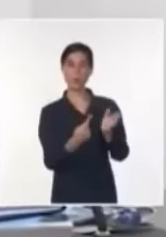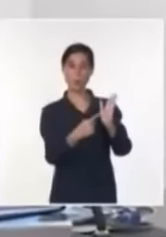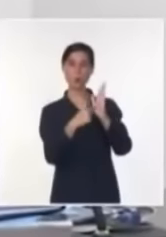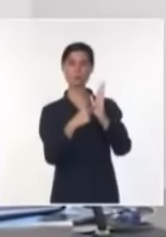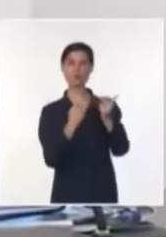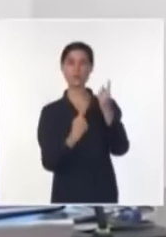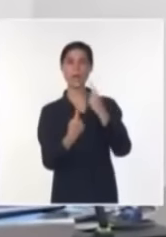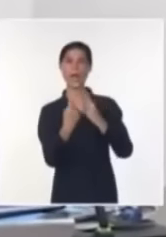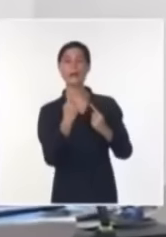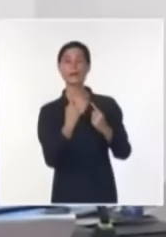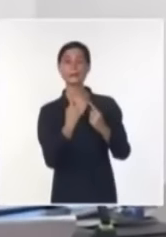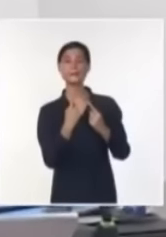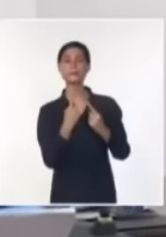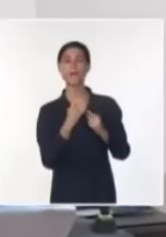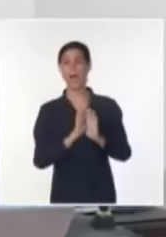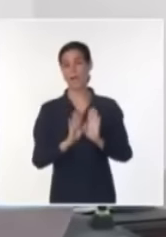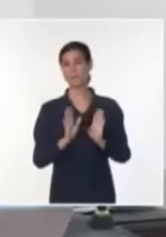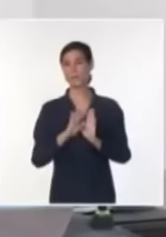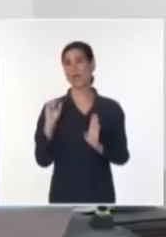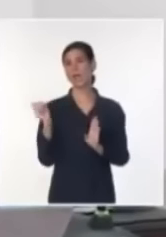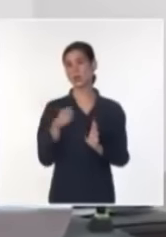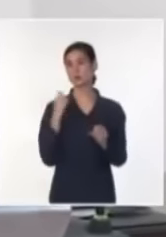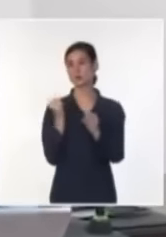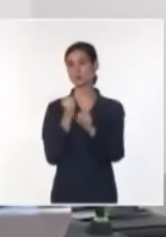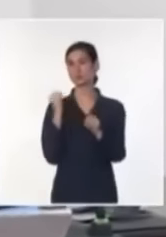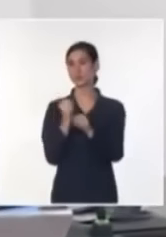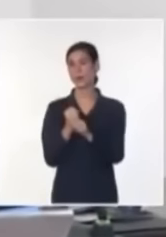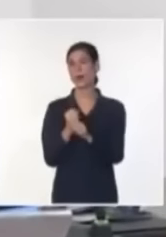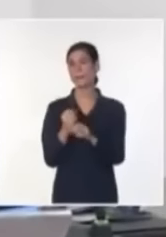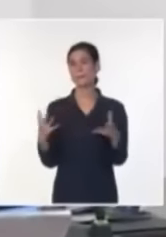ustedes forman parte ya del presente y del futuro del país.